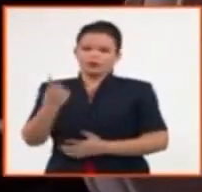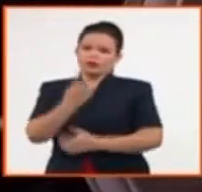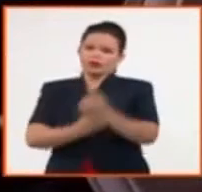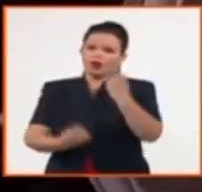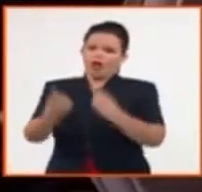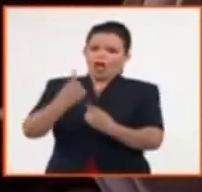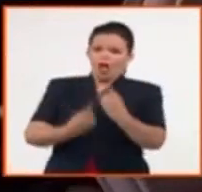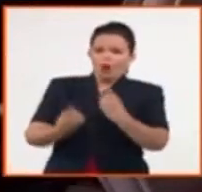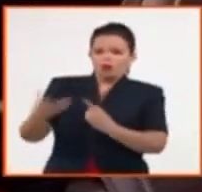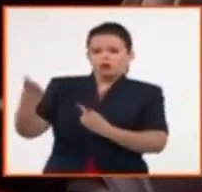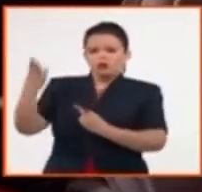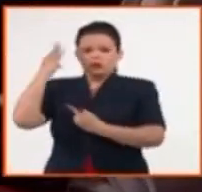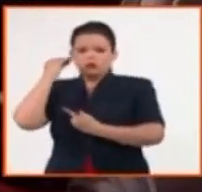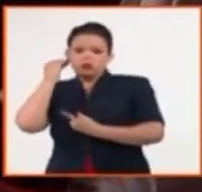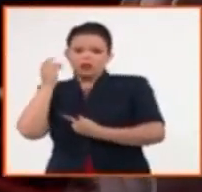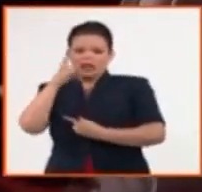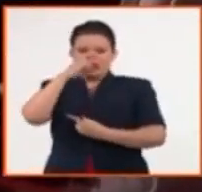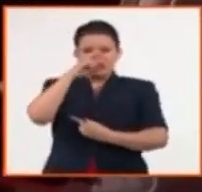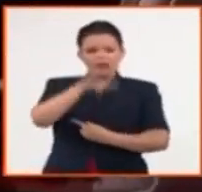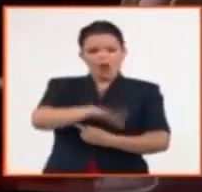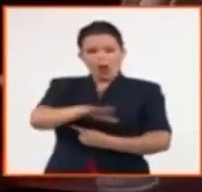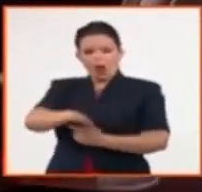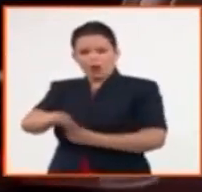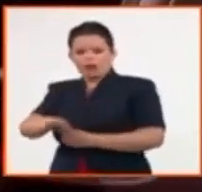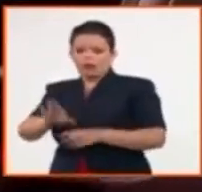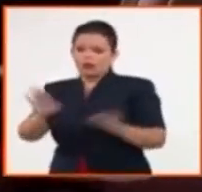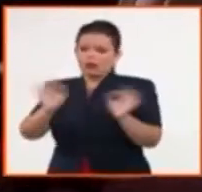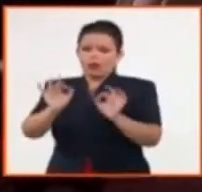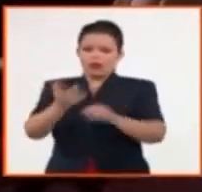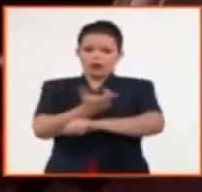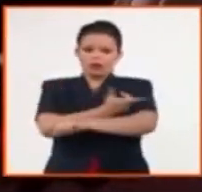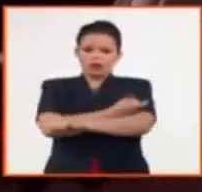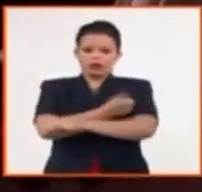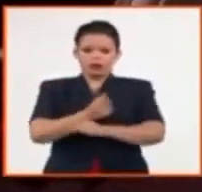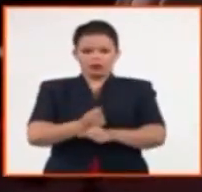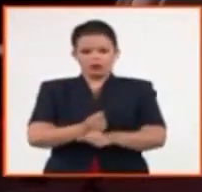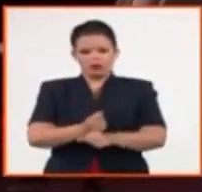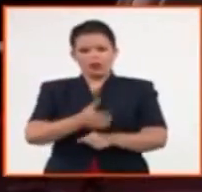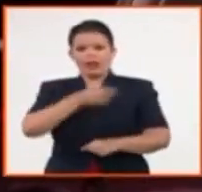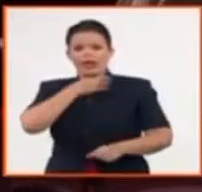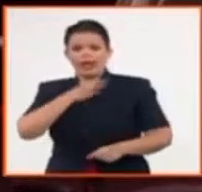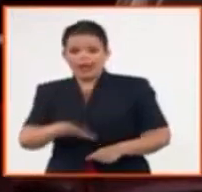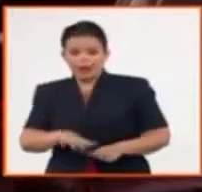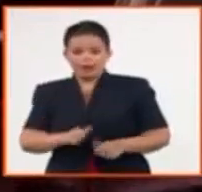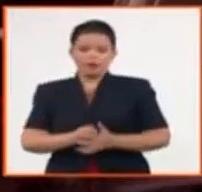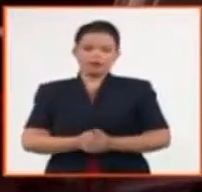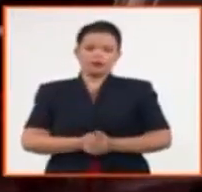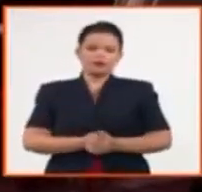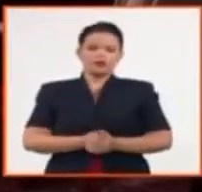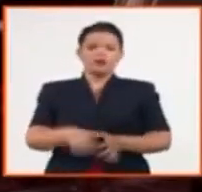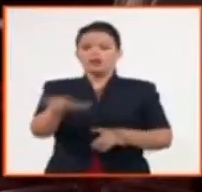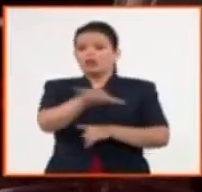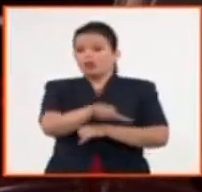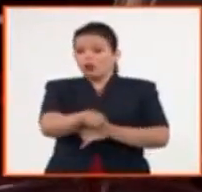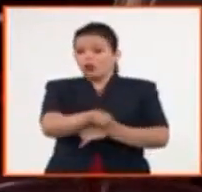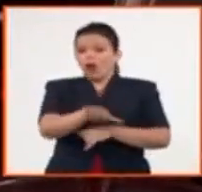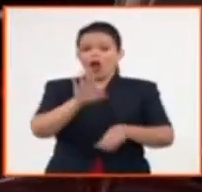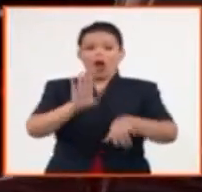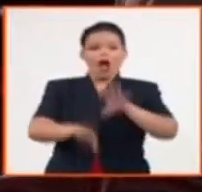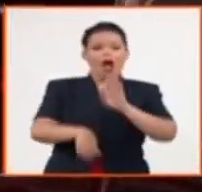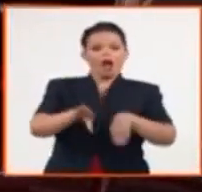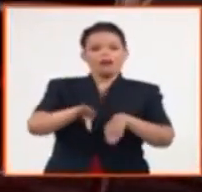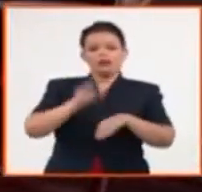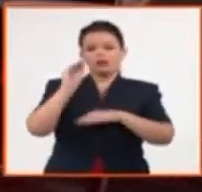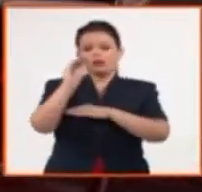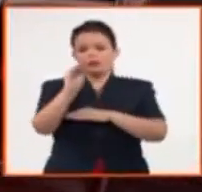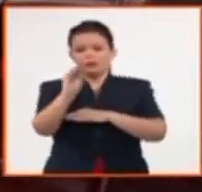vacunado, pero que le citan a una hora determinada del día y son en pequeños grupos de manera que pueda hacer eso más fluido,